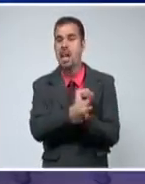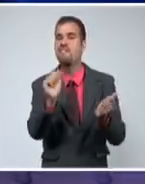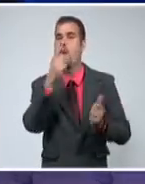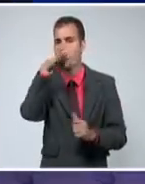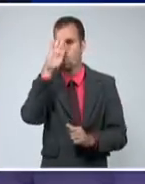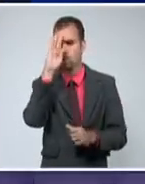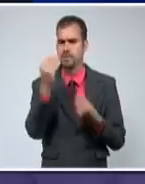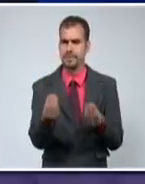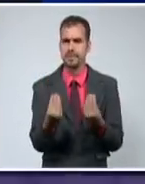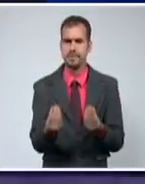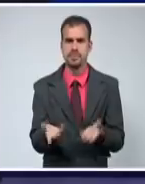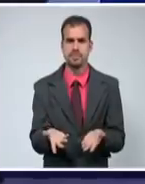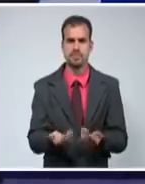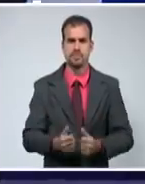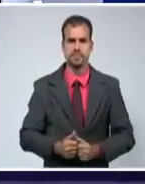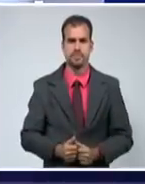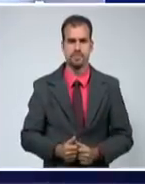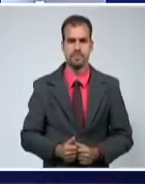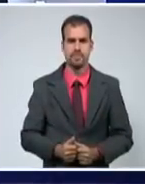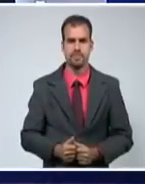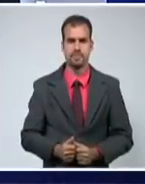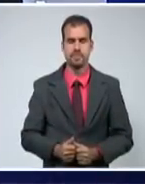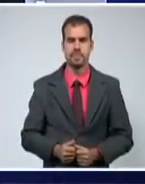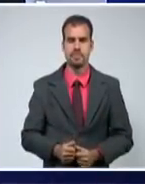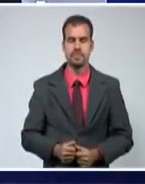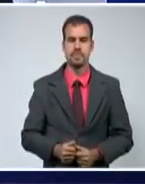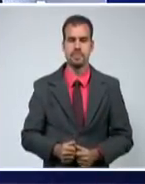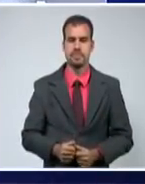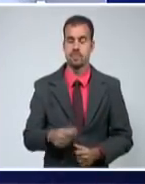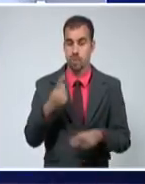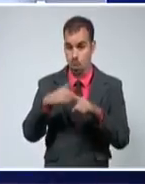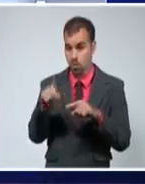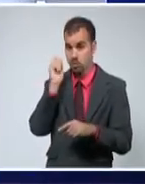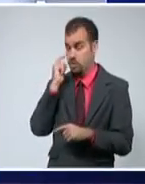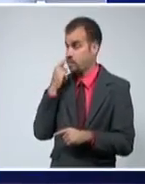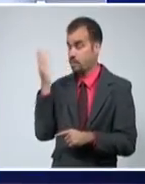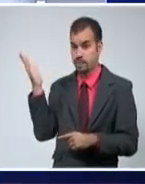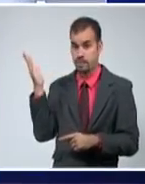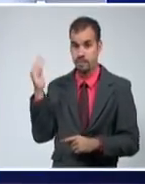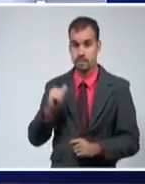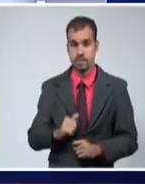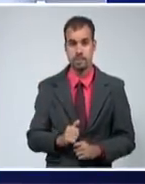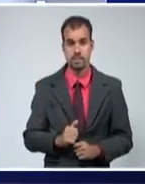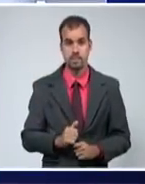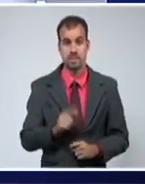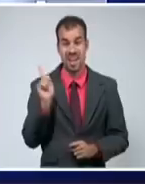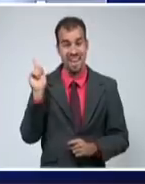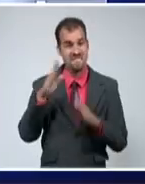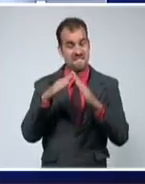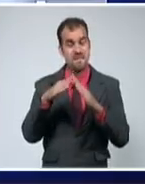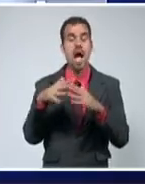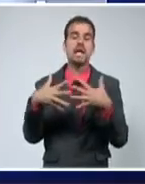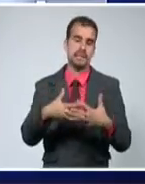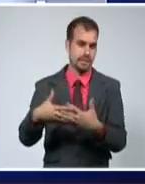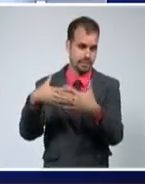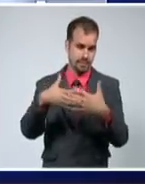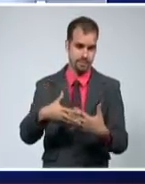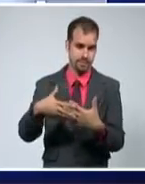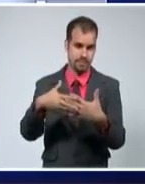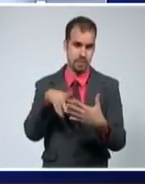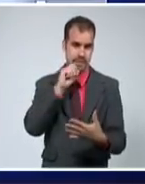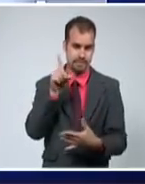omar a ruiz urquiola aquí está en este momento se encuentra en los eeuu ex profesora